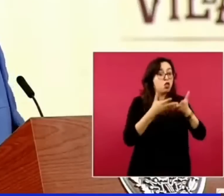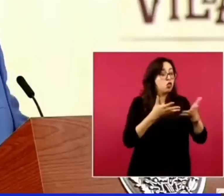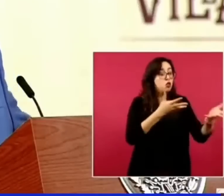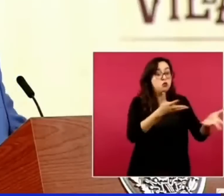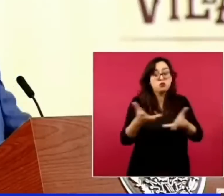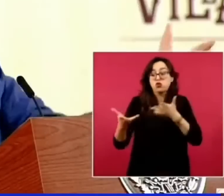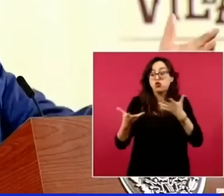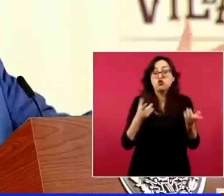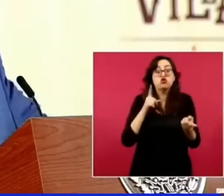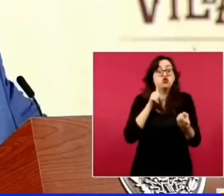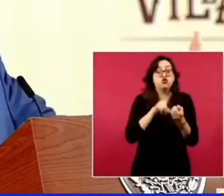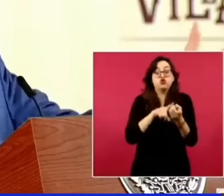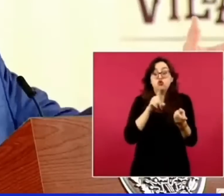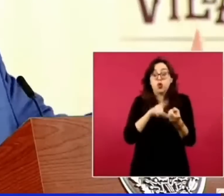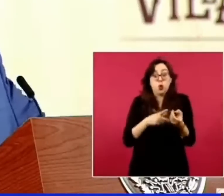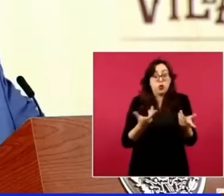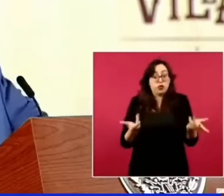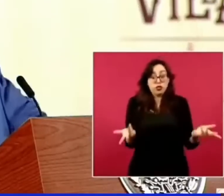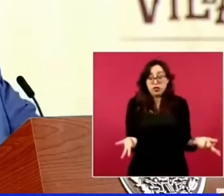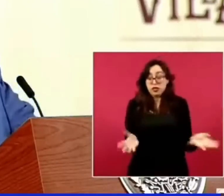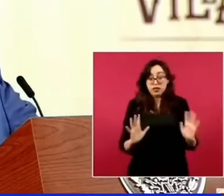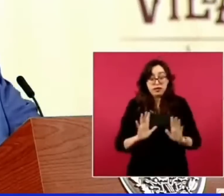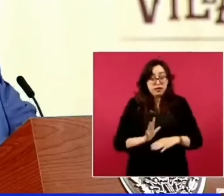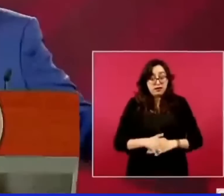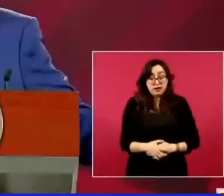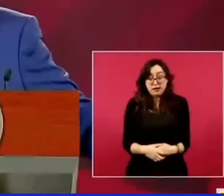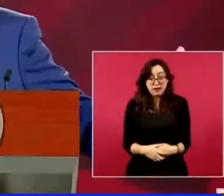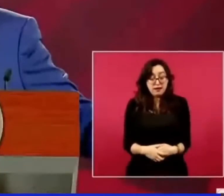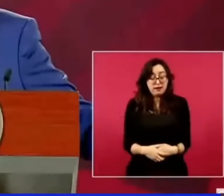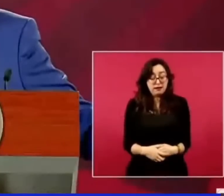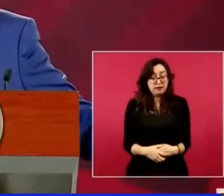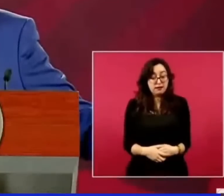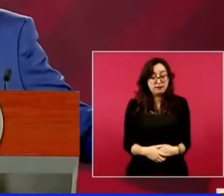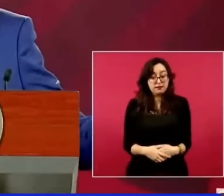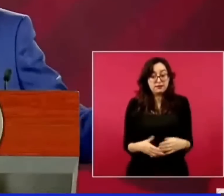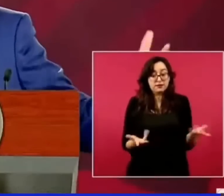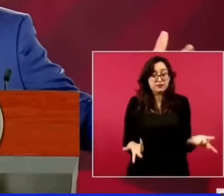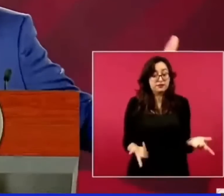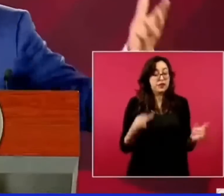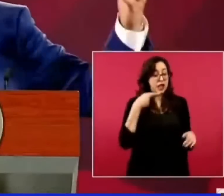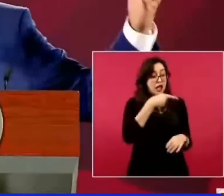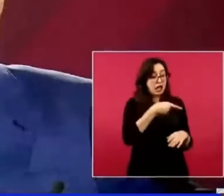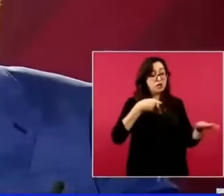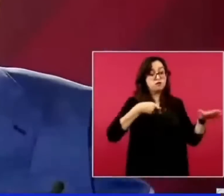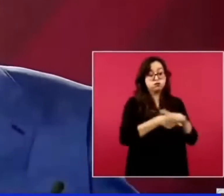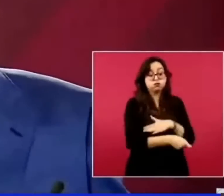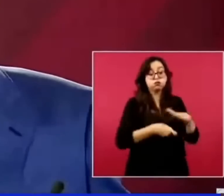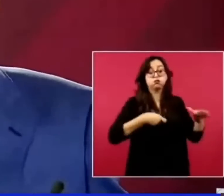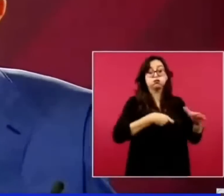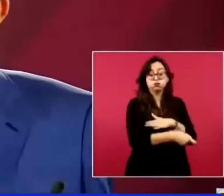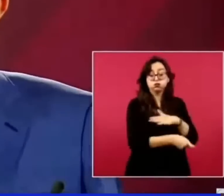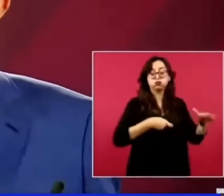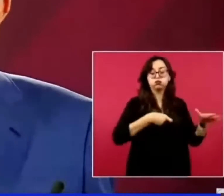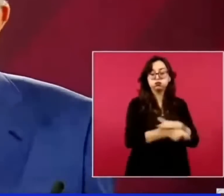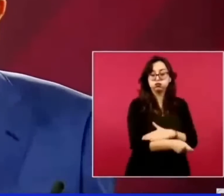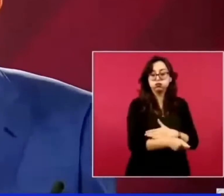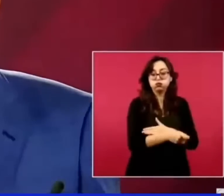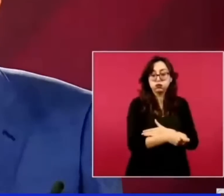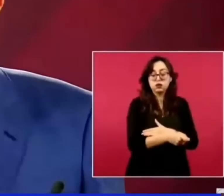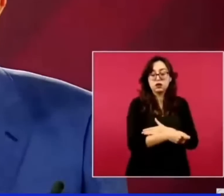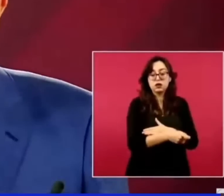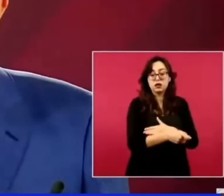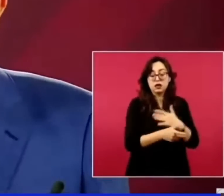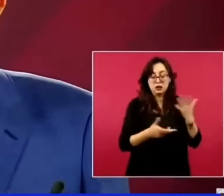200, dice, si fuese cierto que recibía sobornos, tendría 200 millones de dólares. Ah, la